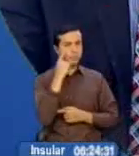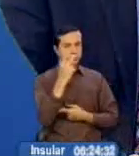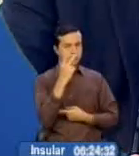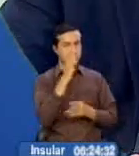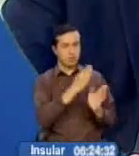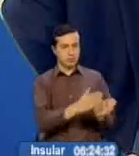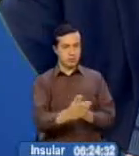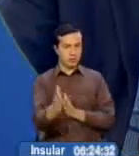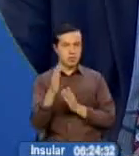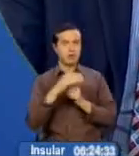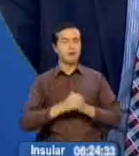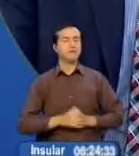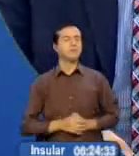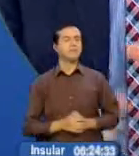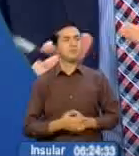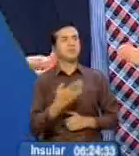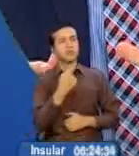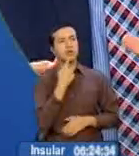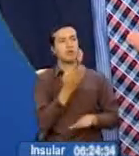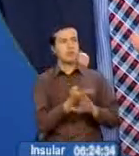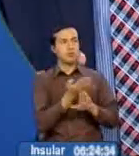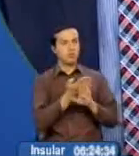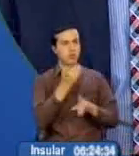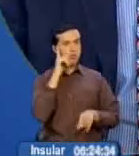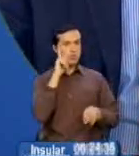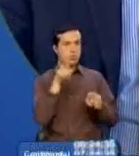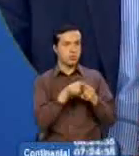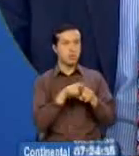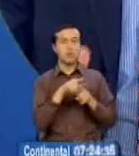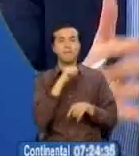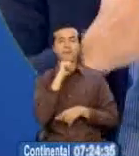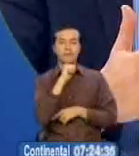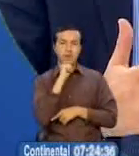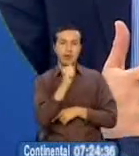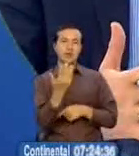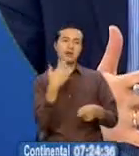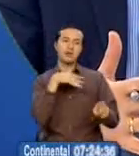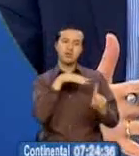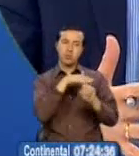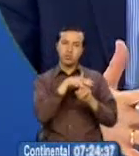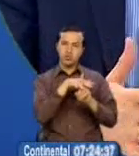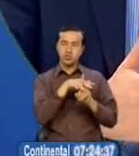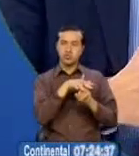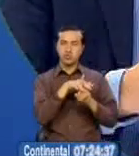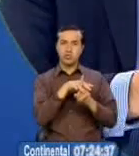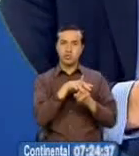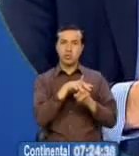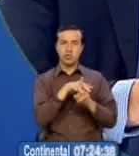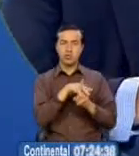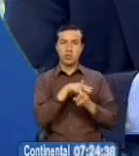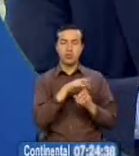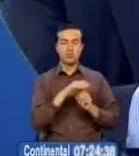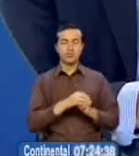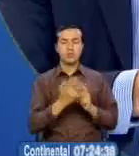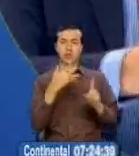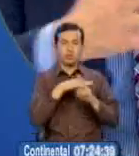Vamos por parte. A ver, ustedes plantean el acuerdo, dicen no se está incluyendo de forma igualitaria o